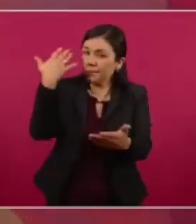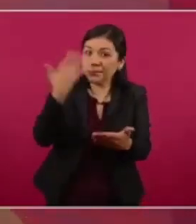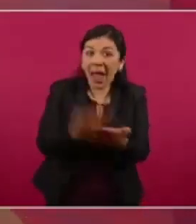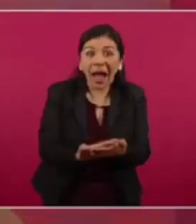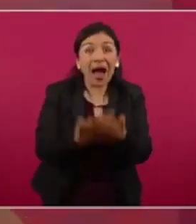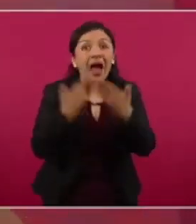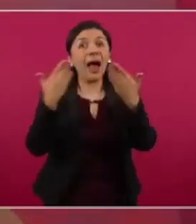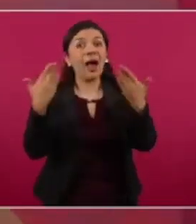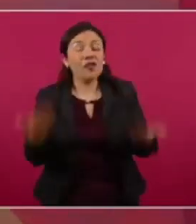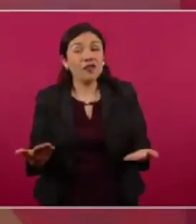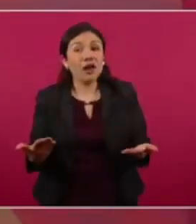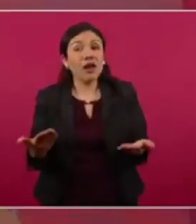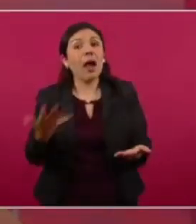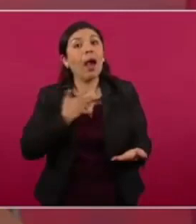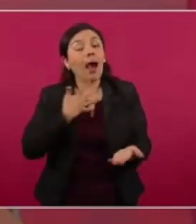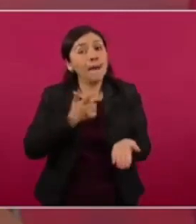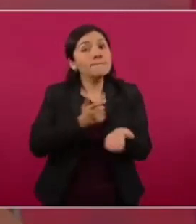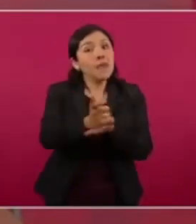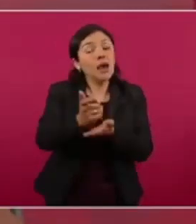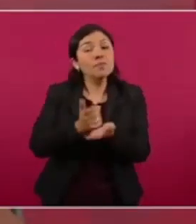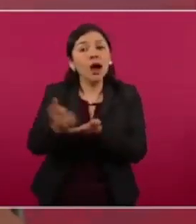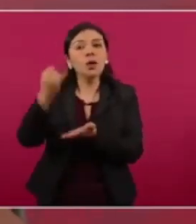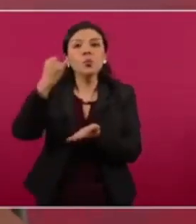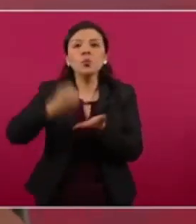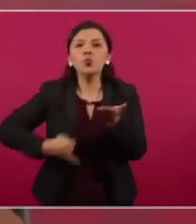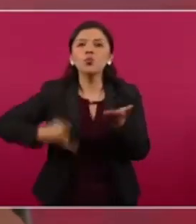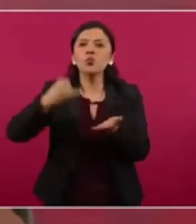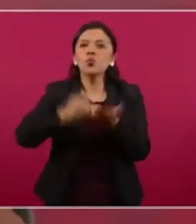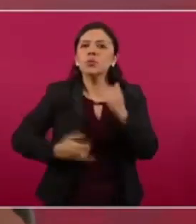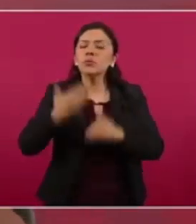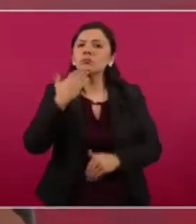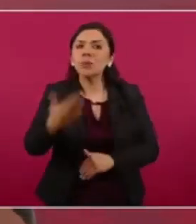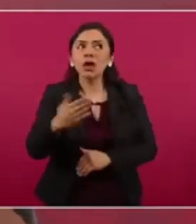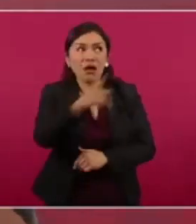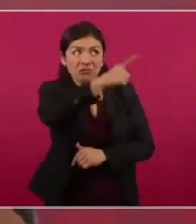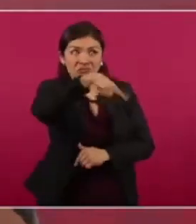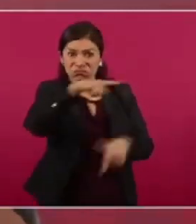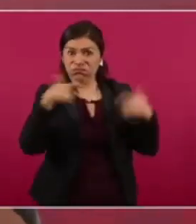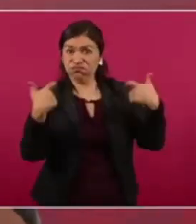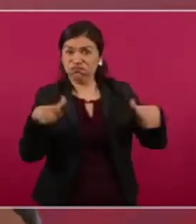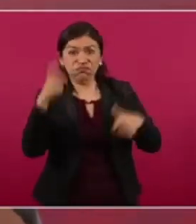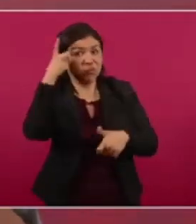que están pagando impuestos los de arriba.